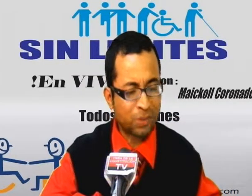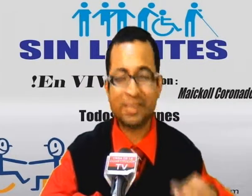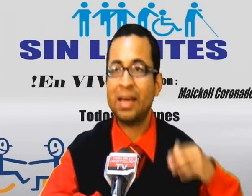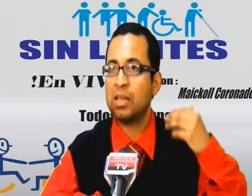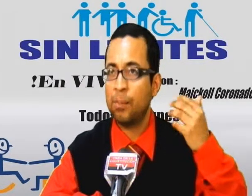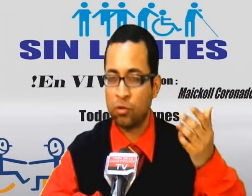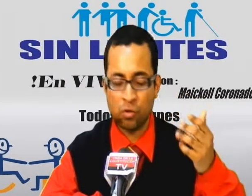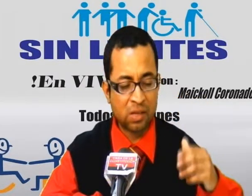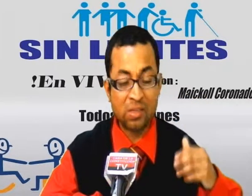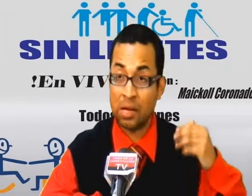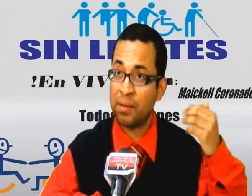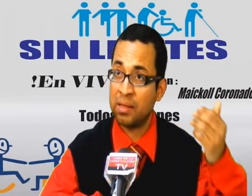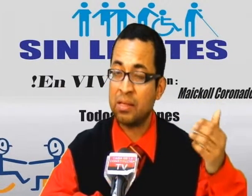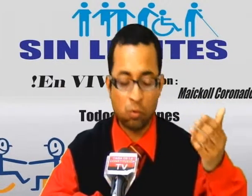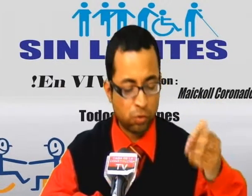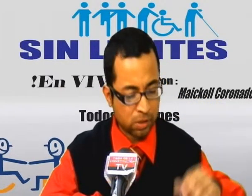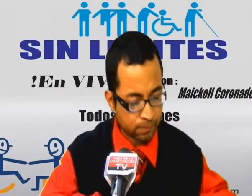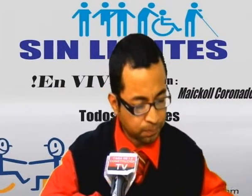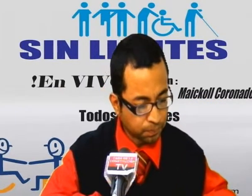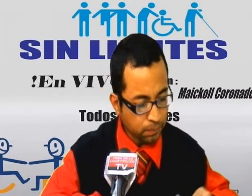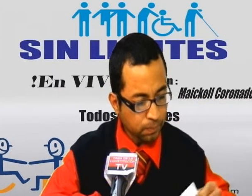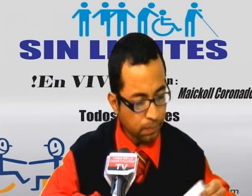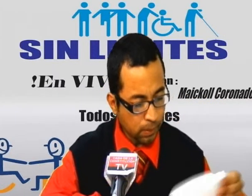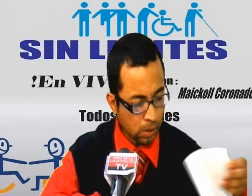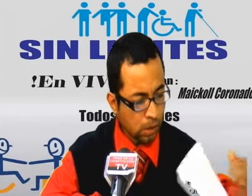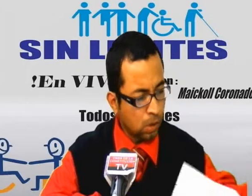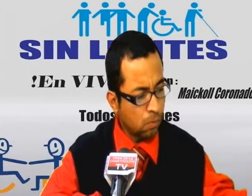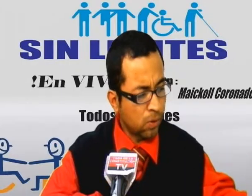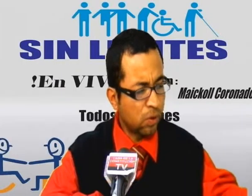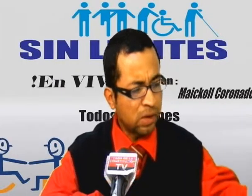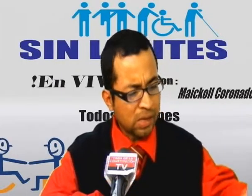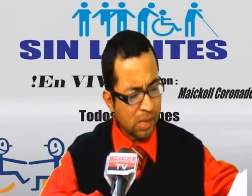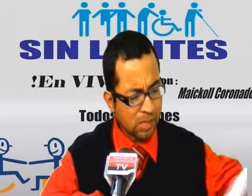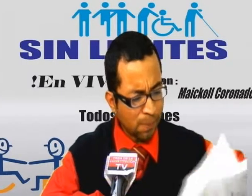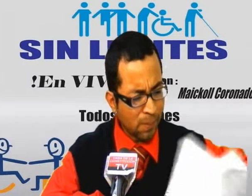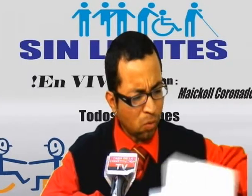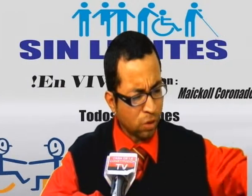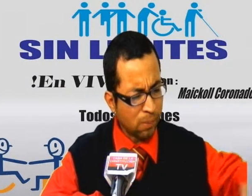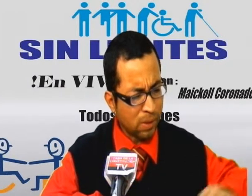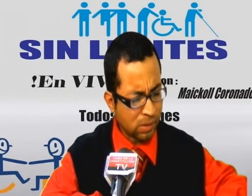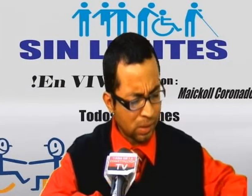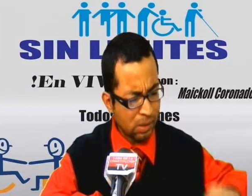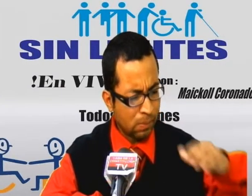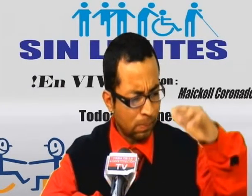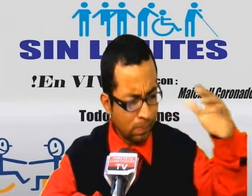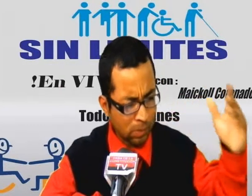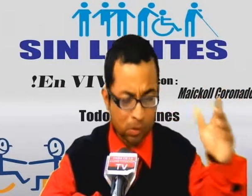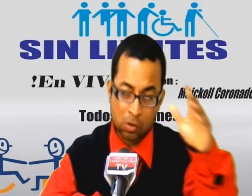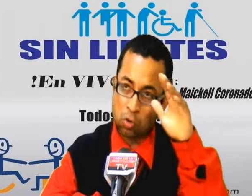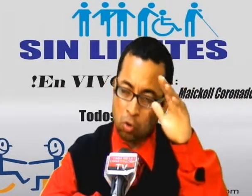cómo tratar a estas personas discapacitadas adultas. Bueno, y también justamente